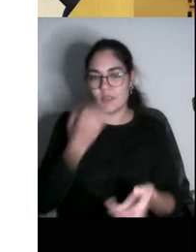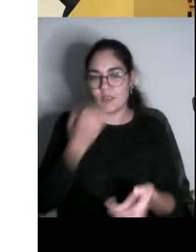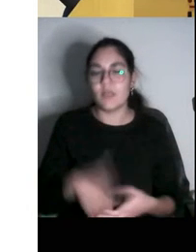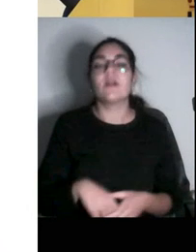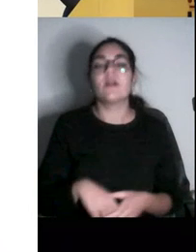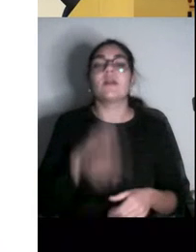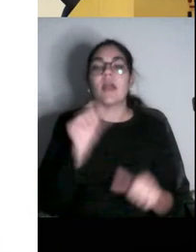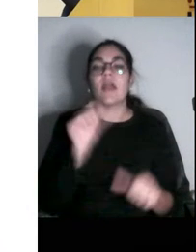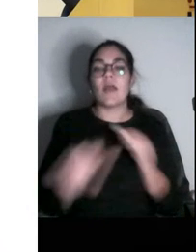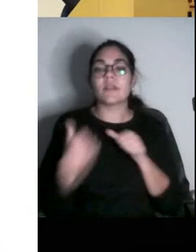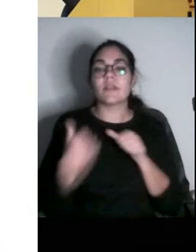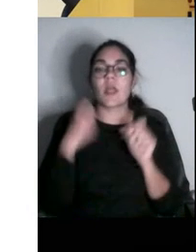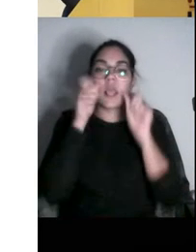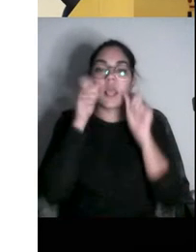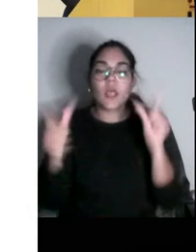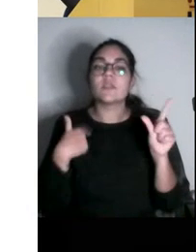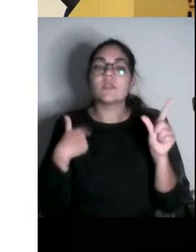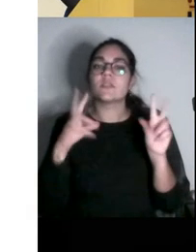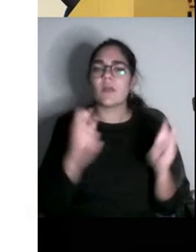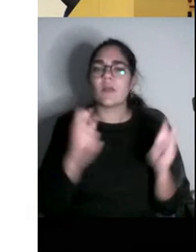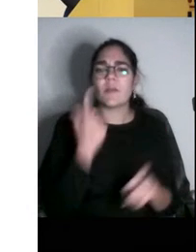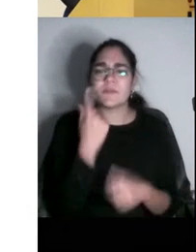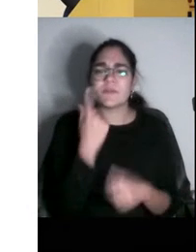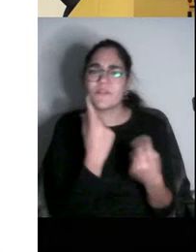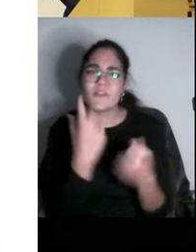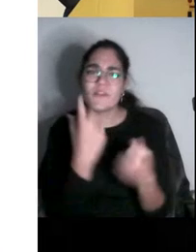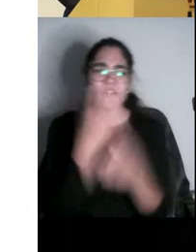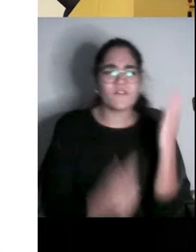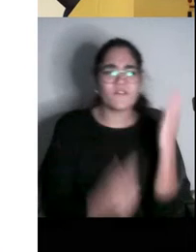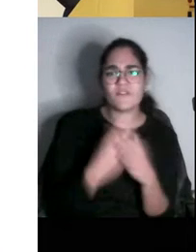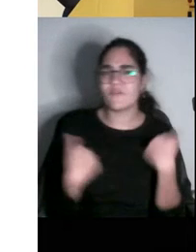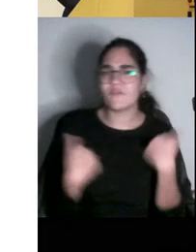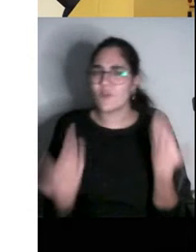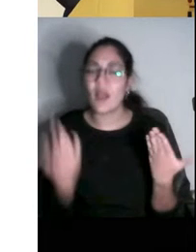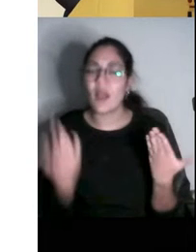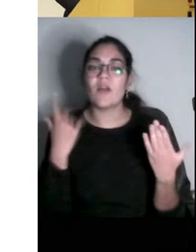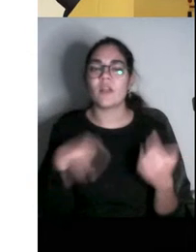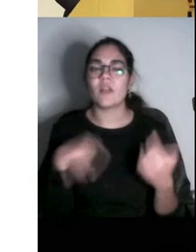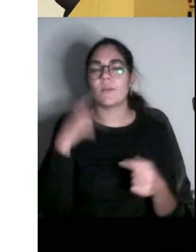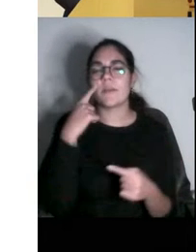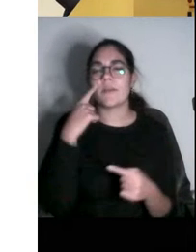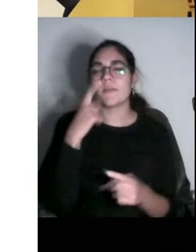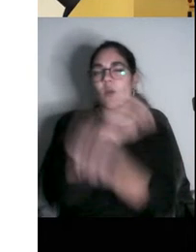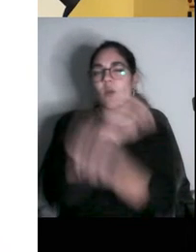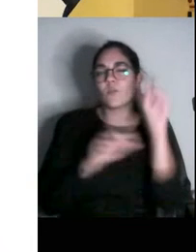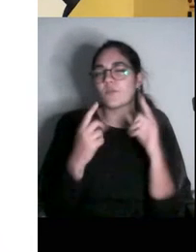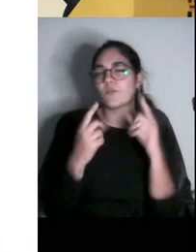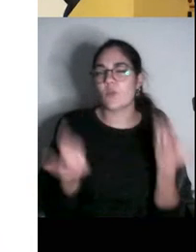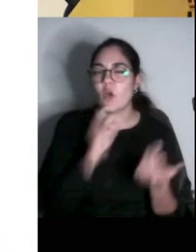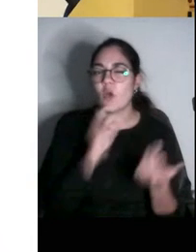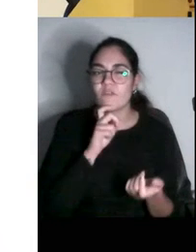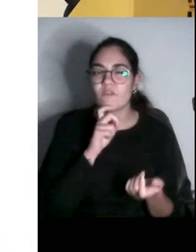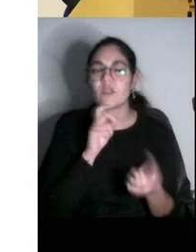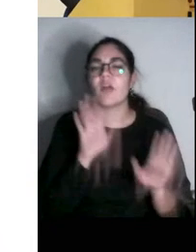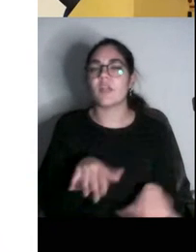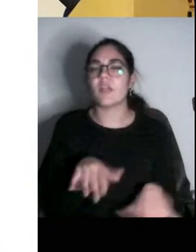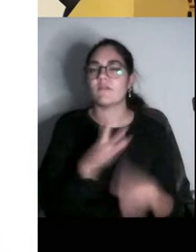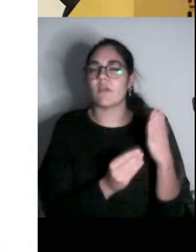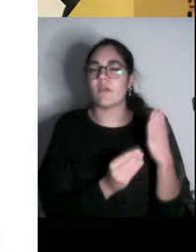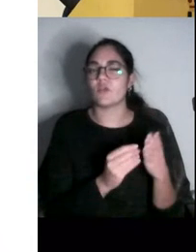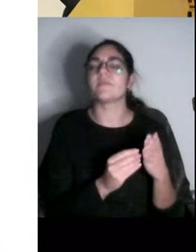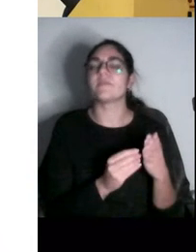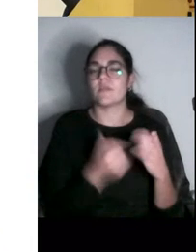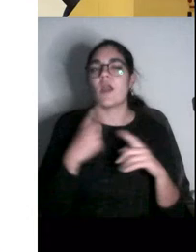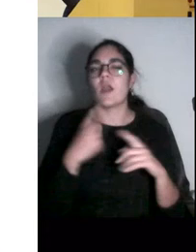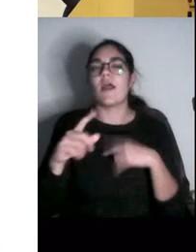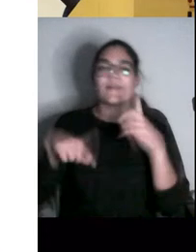posibles carencias y de aquellas preguntas en los que veíamos que había mayores dificultades las repetía más a la semana siguiente y así sucesivamente hasta que